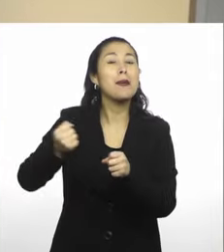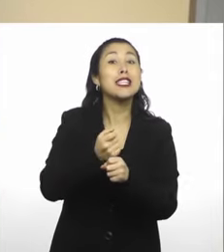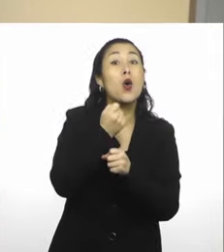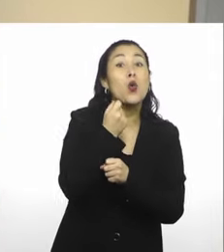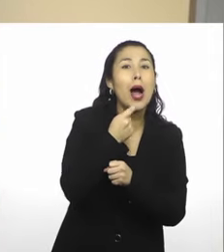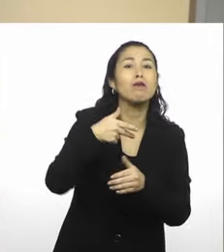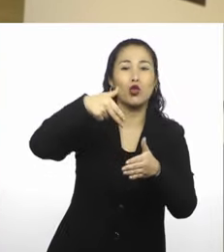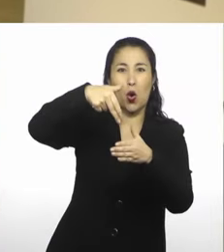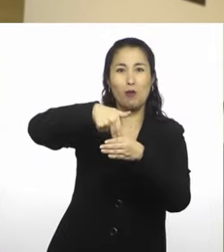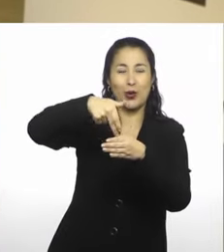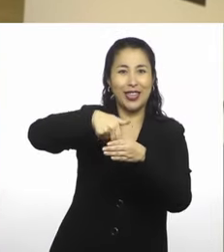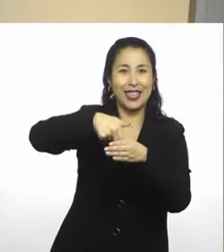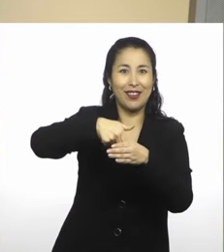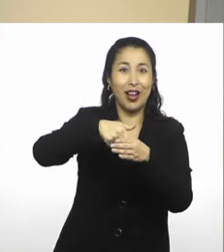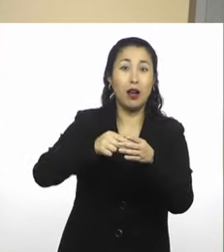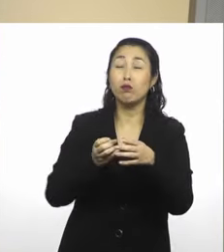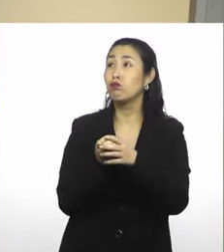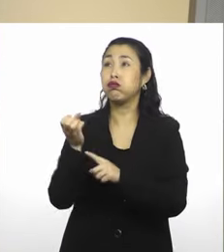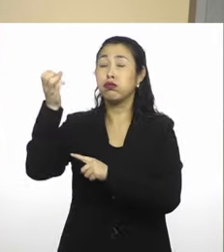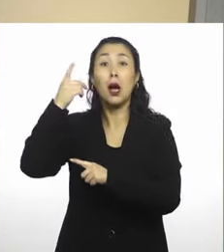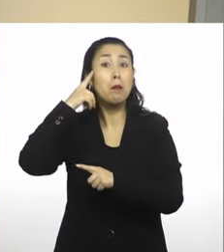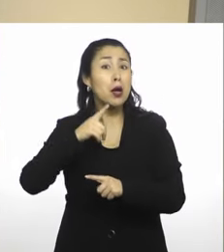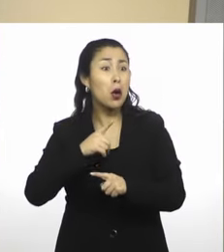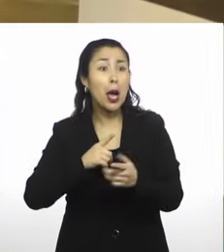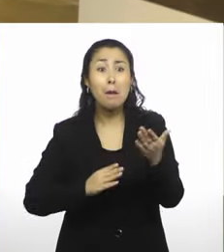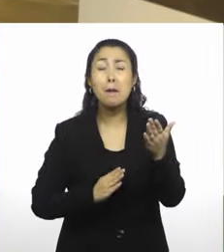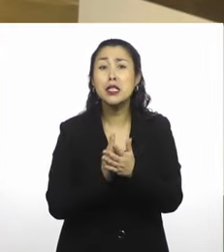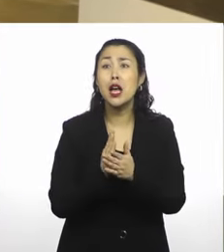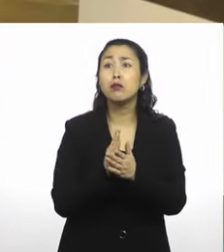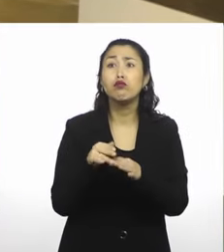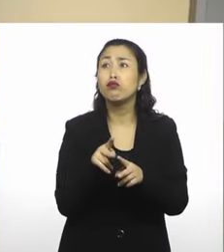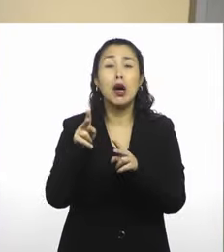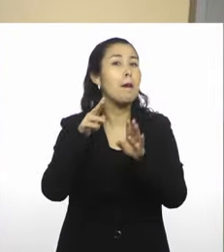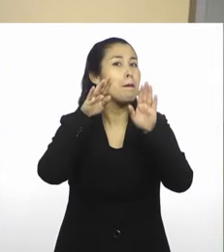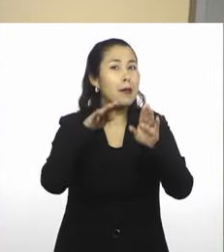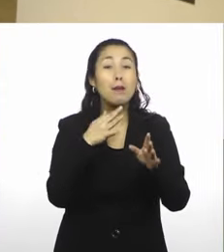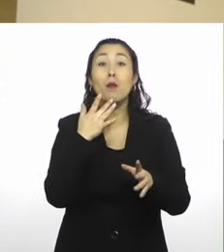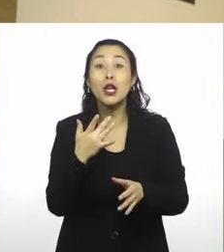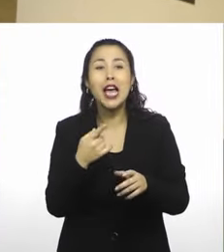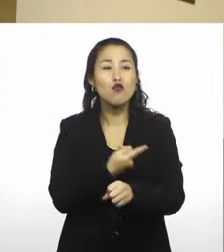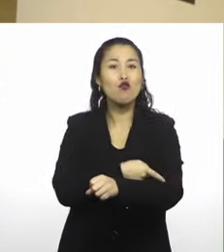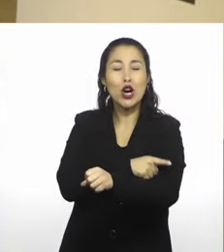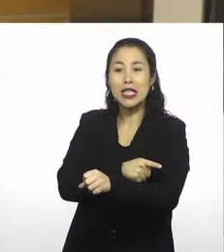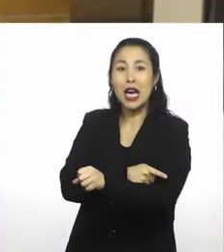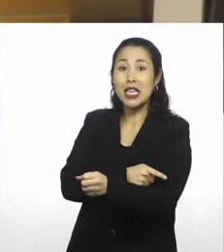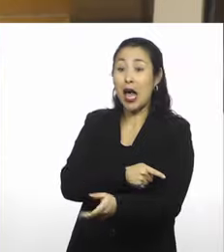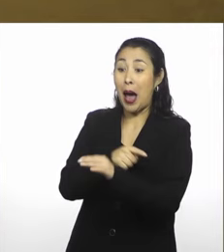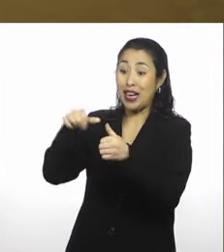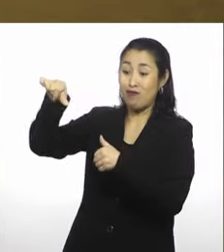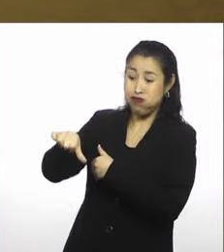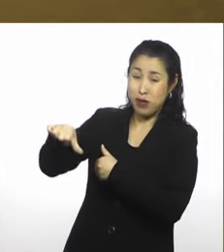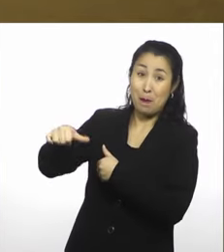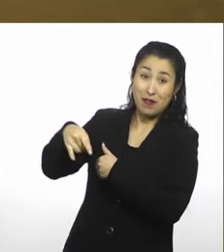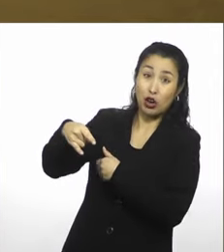en el caso de los cohetes. Pero el principio por el cual vuelan es exactamente el mismo. Una fuerza de acción que empuja hacia abajo y una fuerza de reacción que empuja el